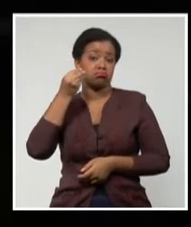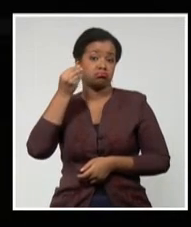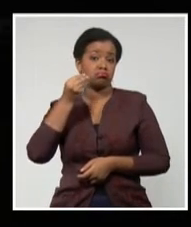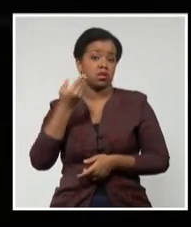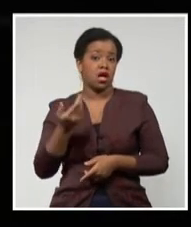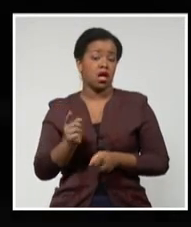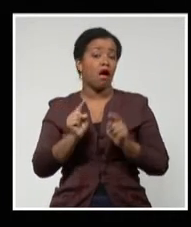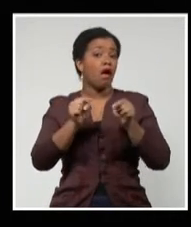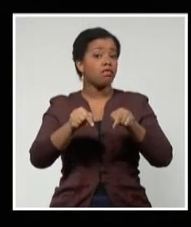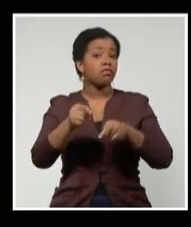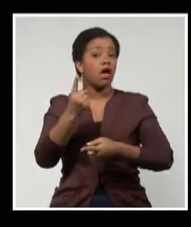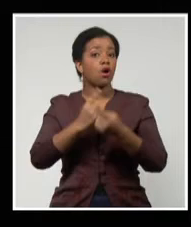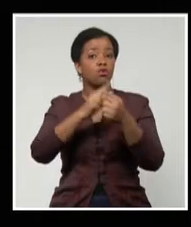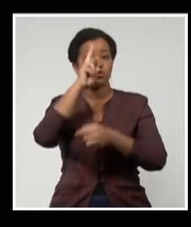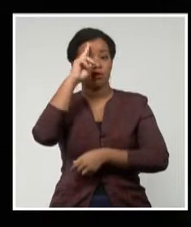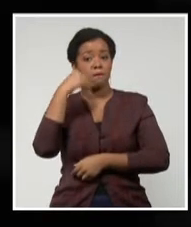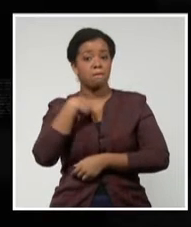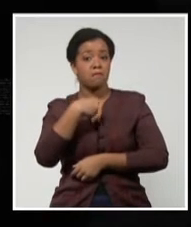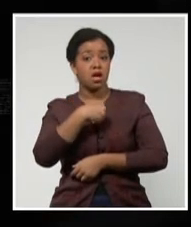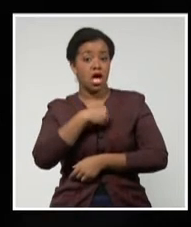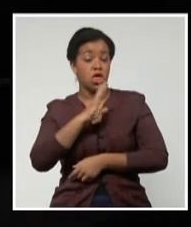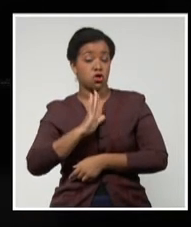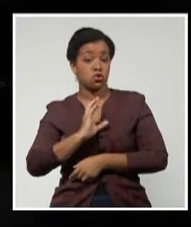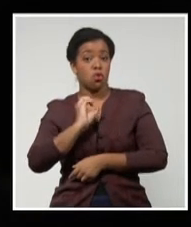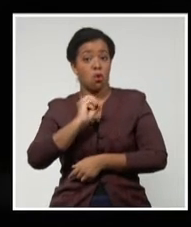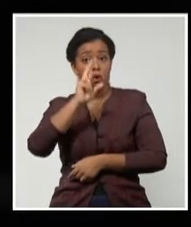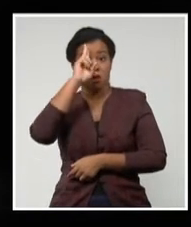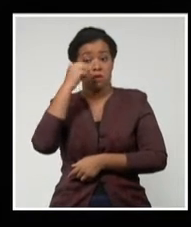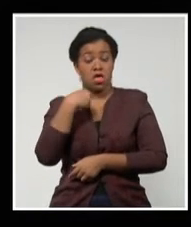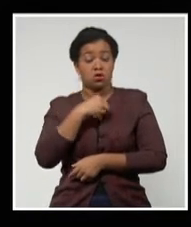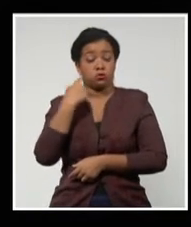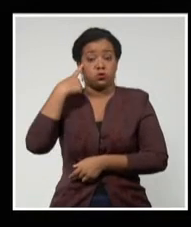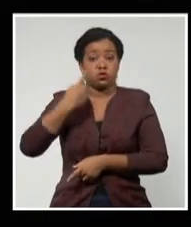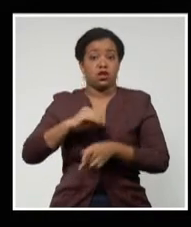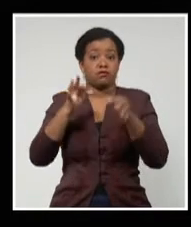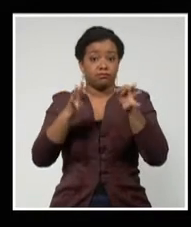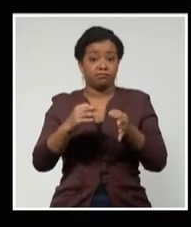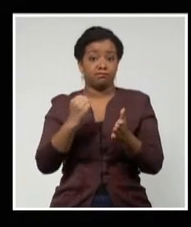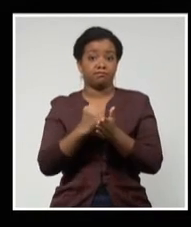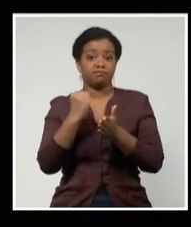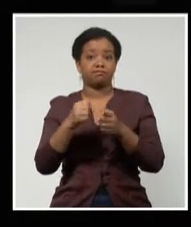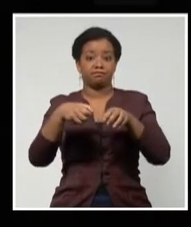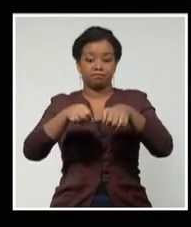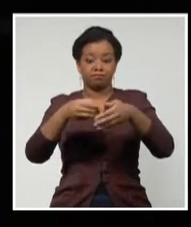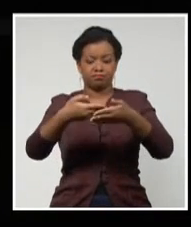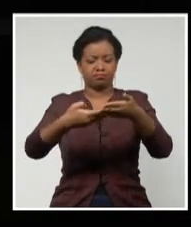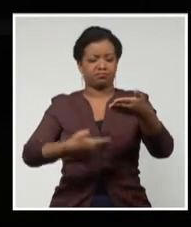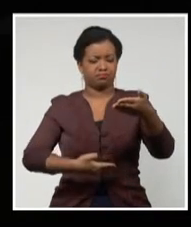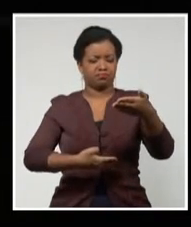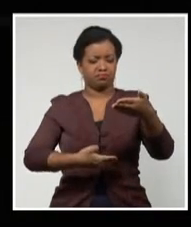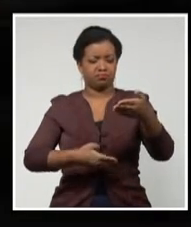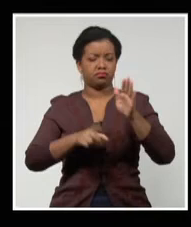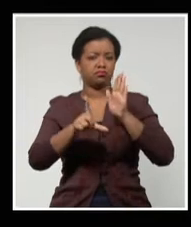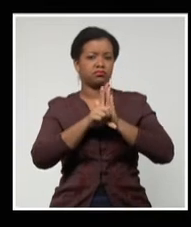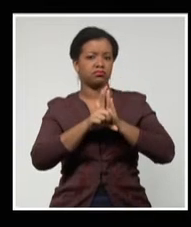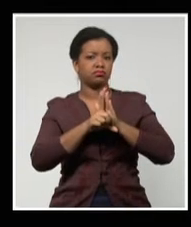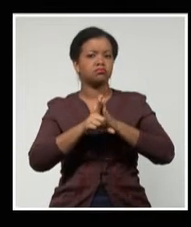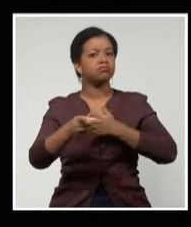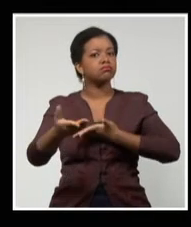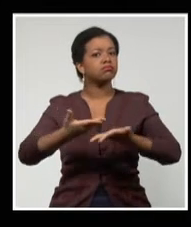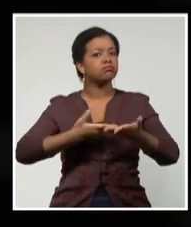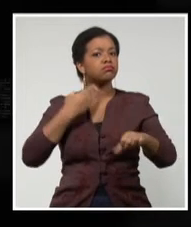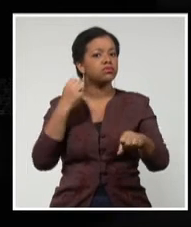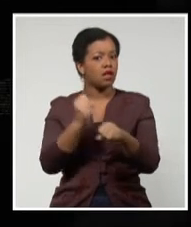habían médicos o supuestos médicos que no nos consta, por los títulos presentados, que actuaban al